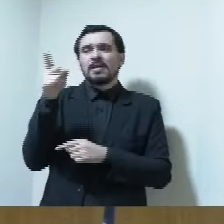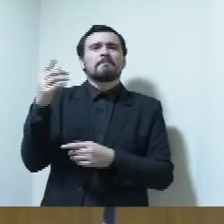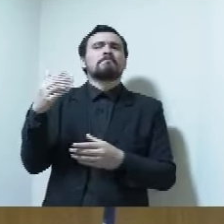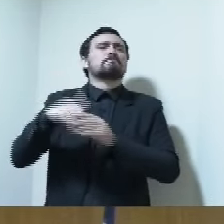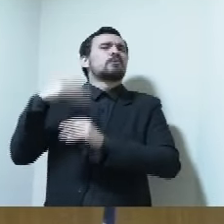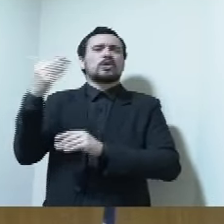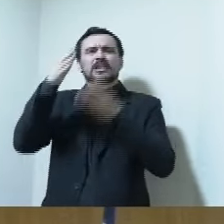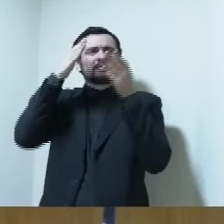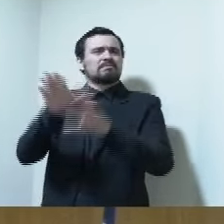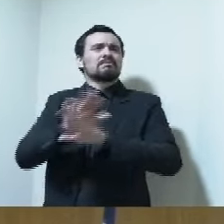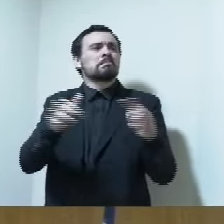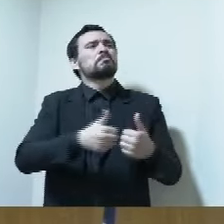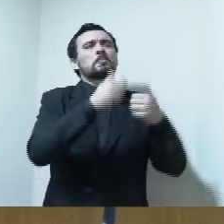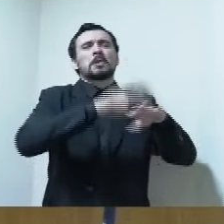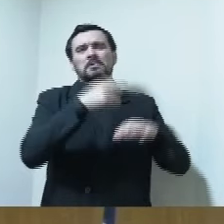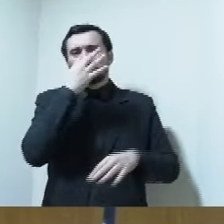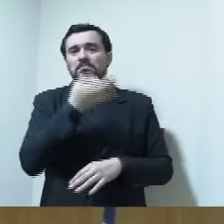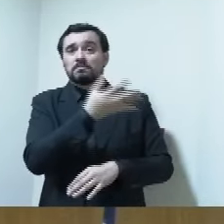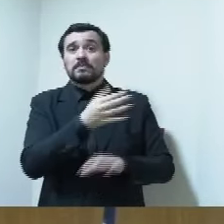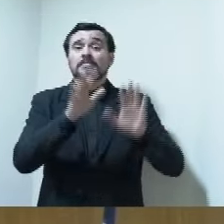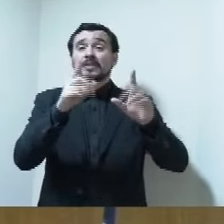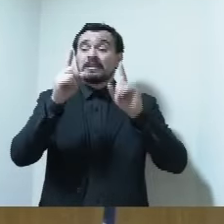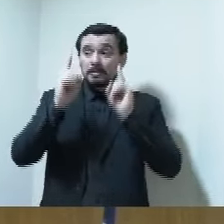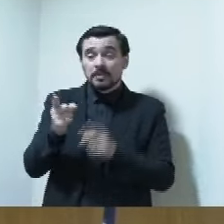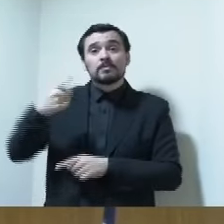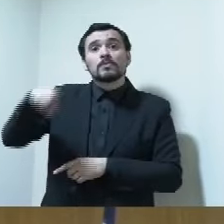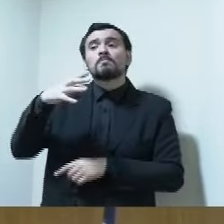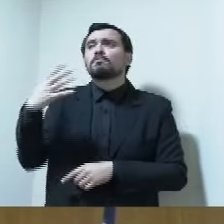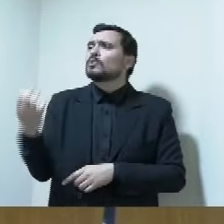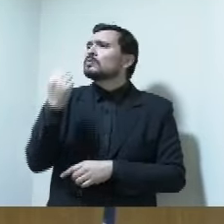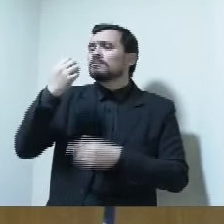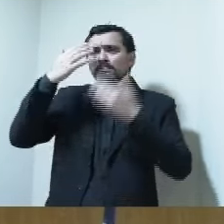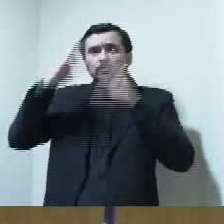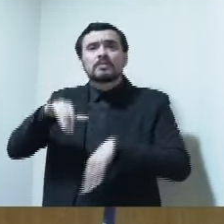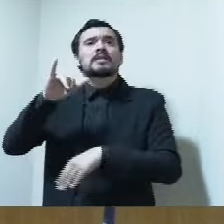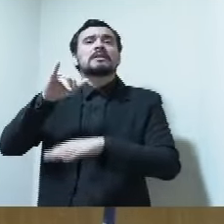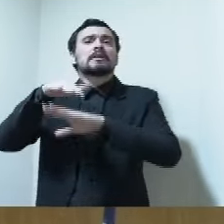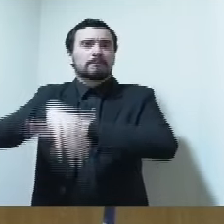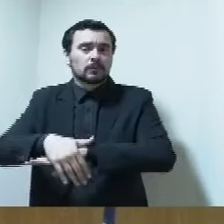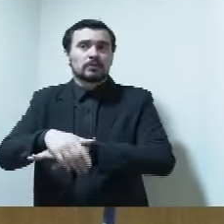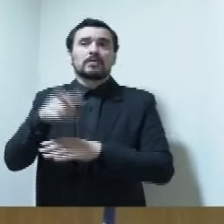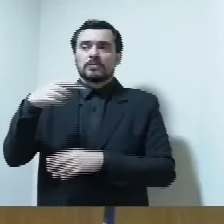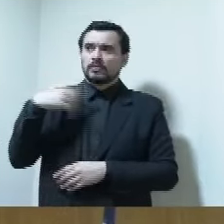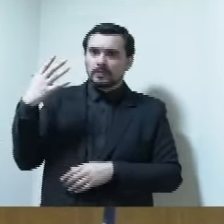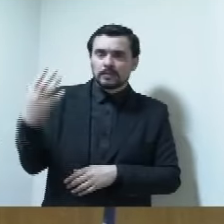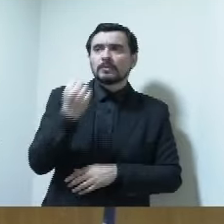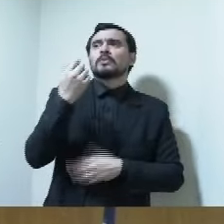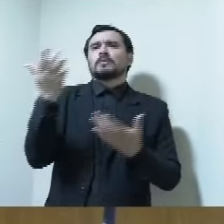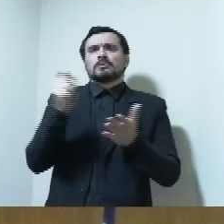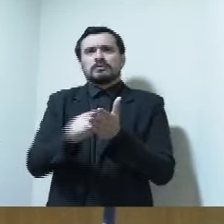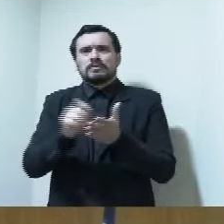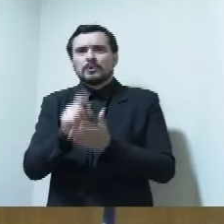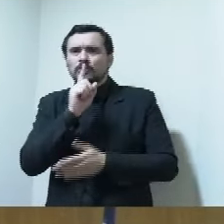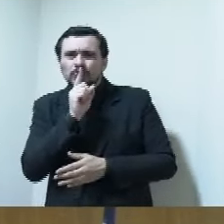políticos. ¿Y qué decir de nuestro recurso más preciado? En la Itaipú nos encontramos con actas secretas y